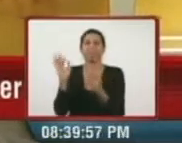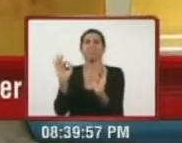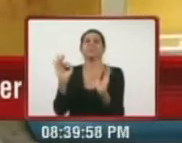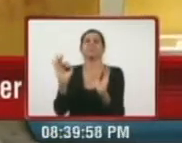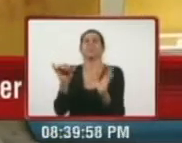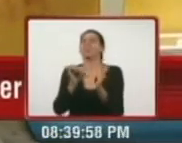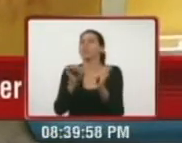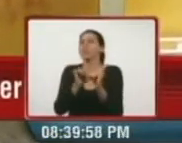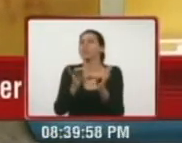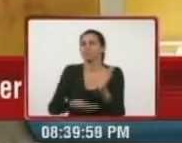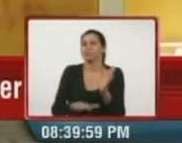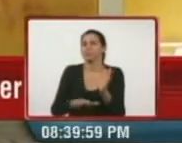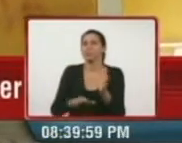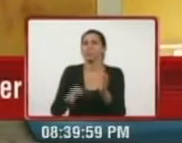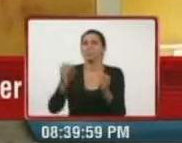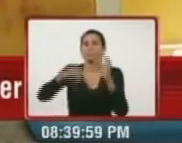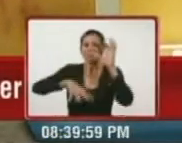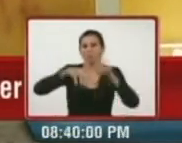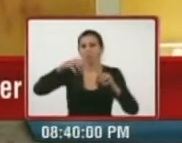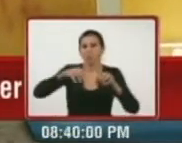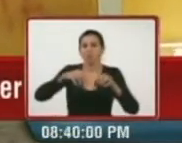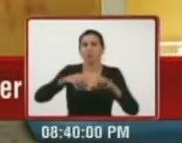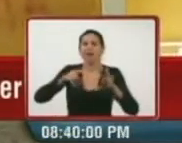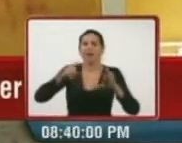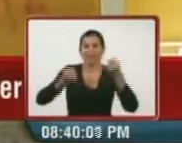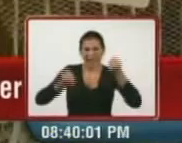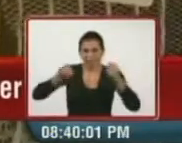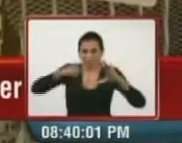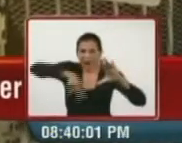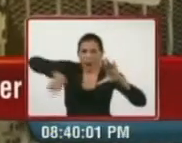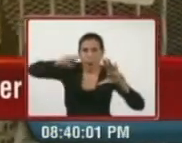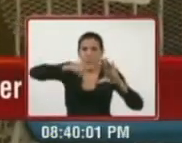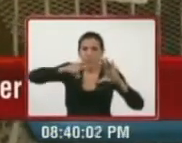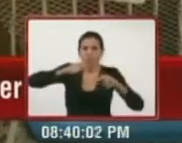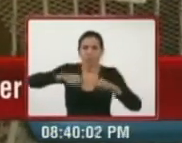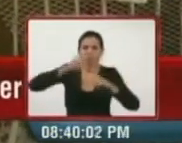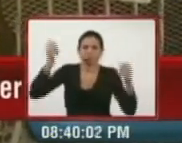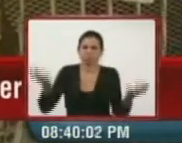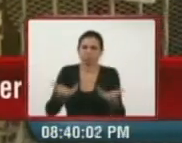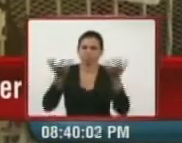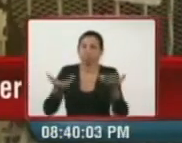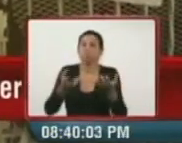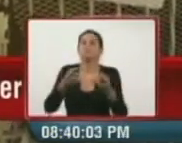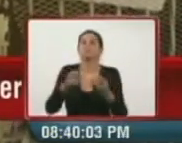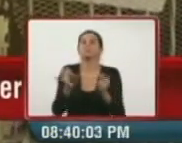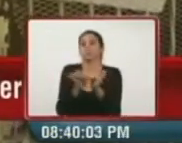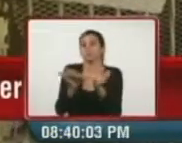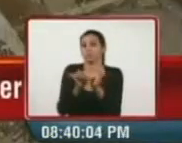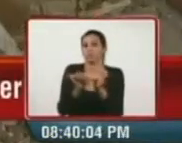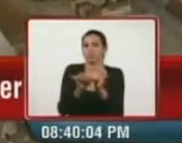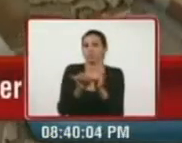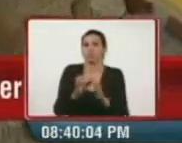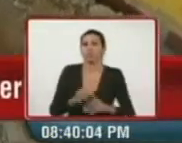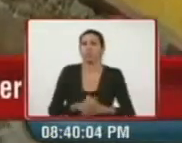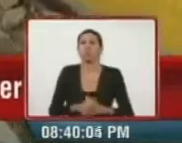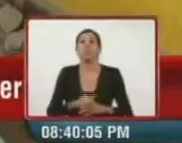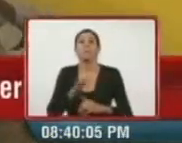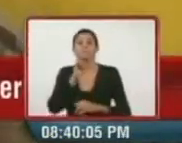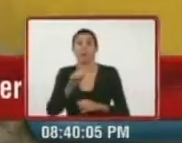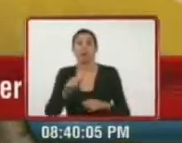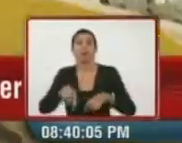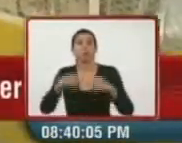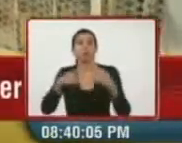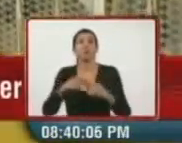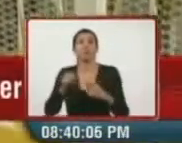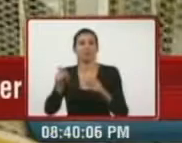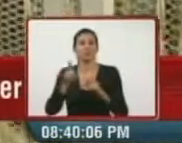específicamente colocando barricadas y quemas de caucho en las urbanizaciones de dicha jurisdicción, y daños tanto a bienes privados como a bienes del Estado.